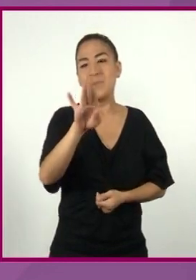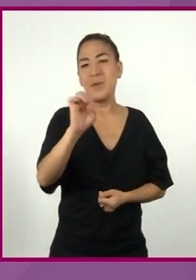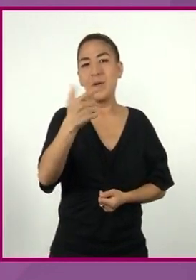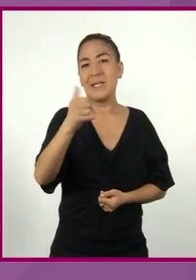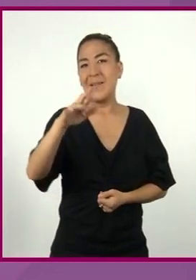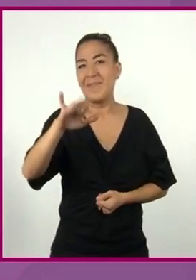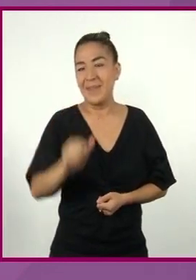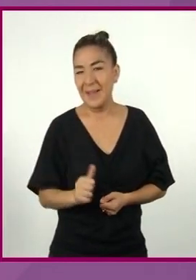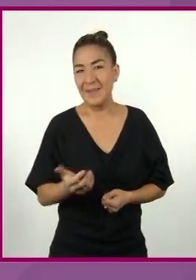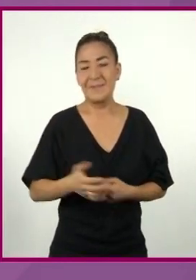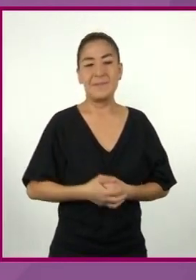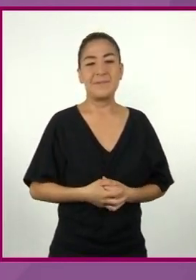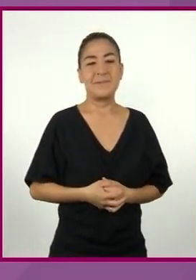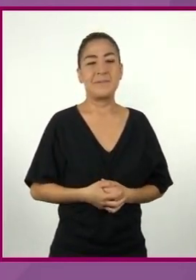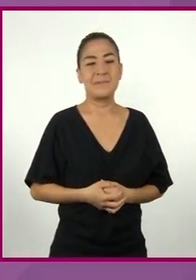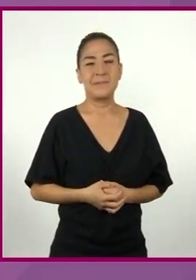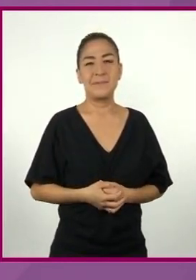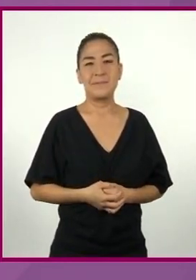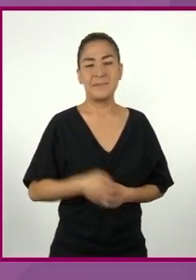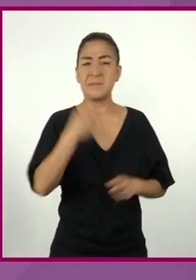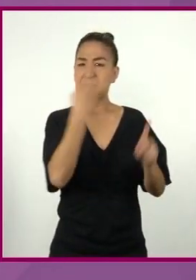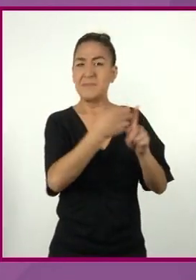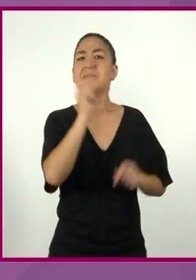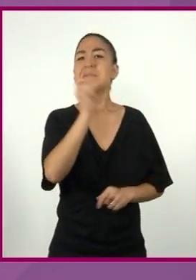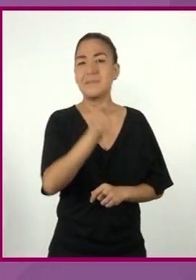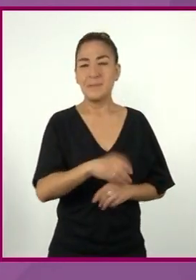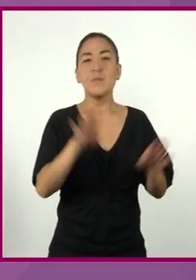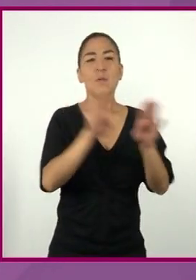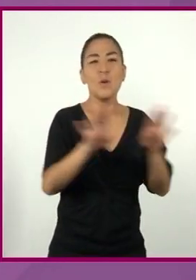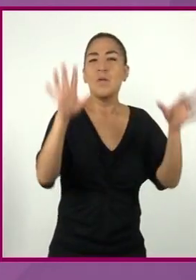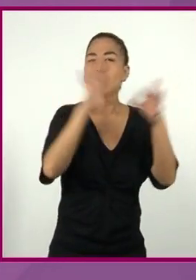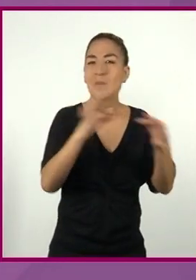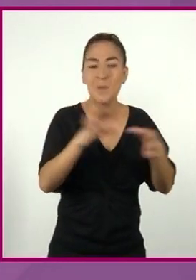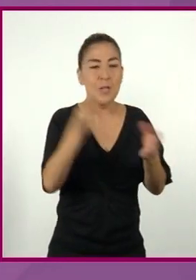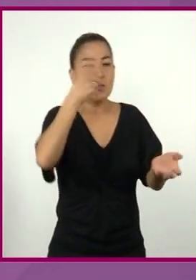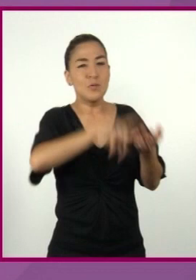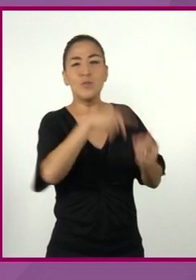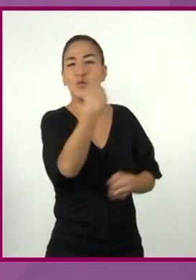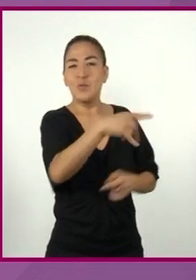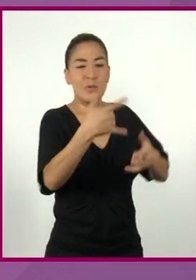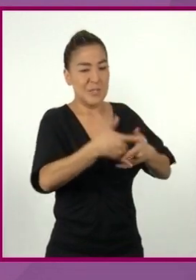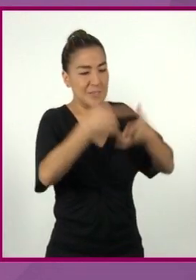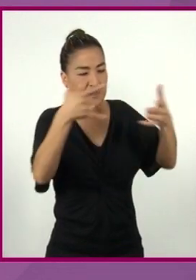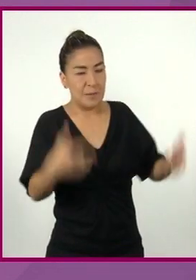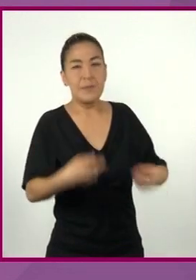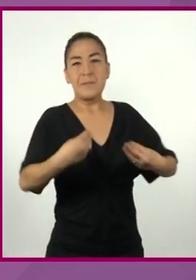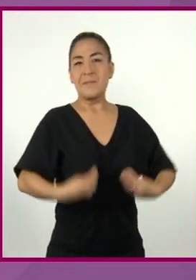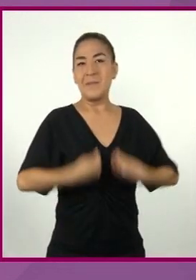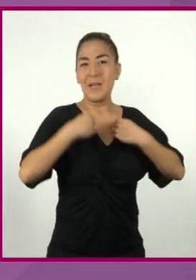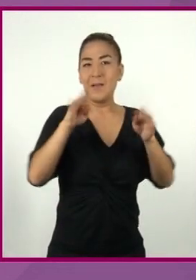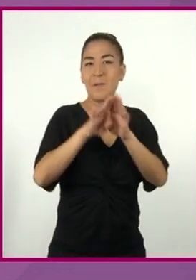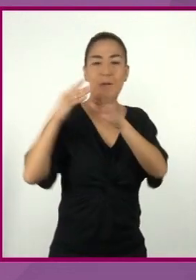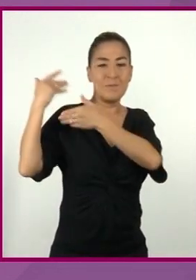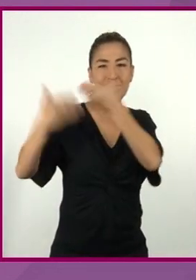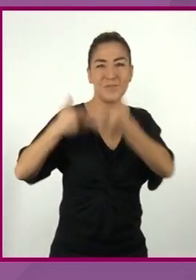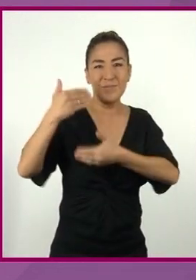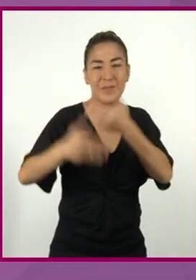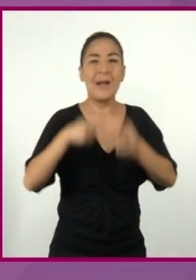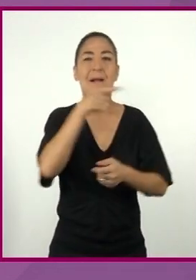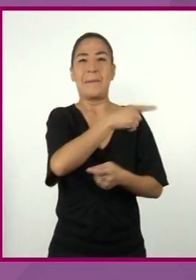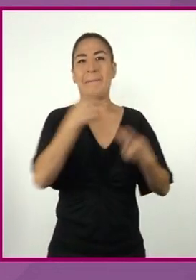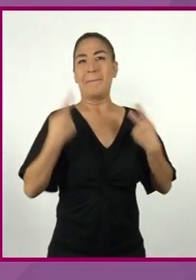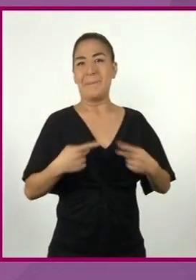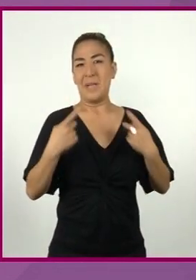Sí. La biografía es una narración acerca de la historia de vida o de algunas etapas fundamentales de la vida de una